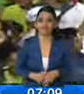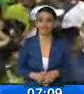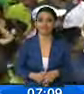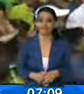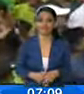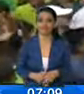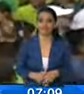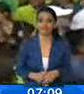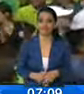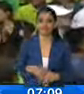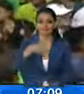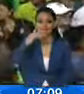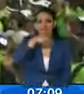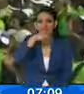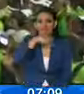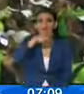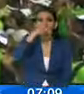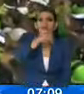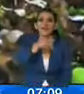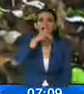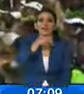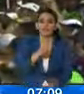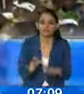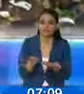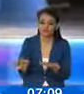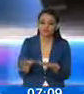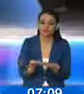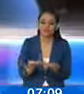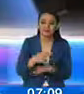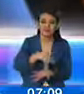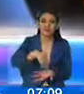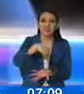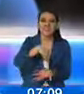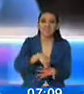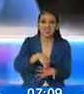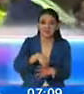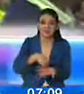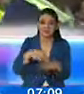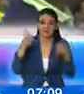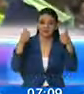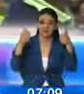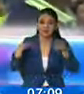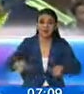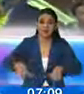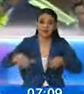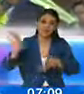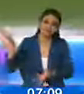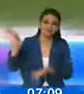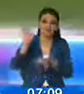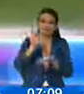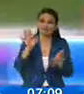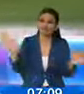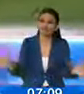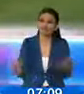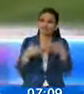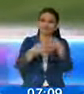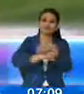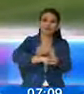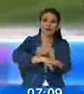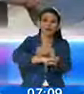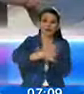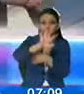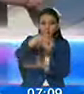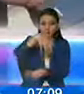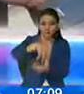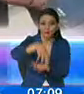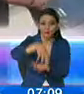Manta y Puerto Viejo fueron los cantones escogidos en Manabí por el candidato Lenín Moreno para cerrar su campaña en esta provincia.